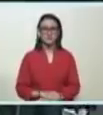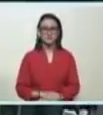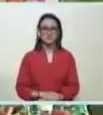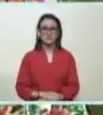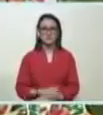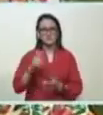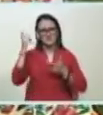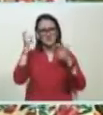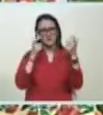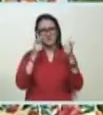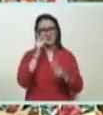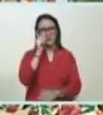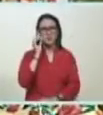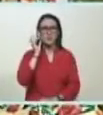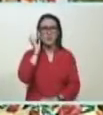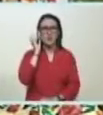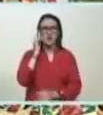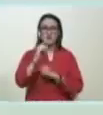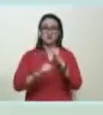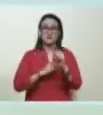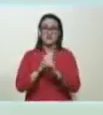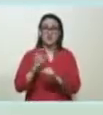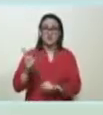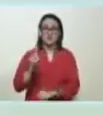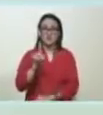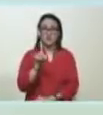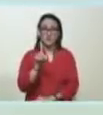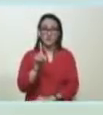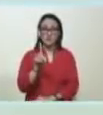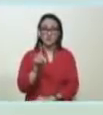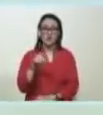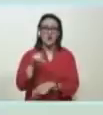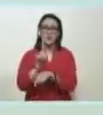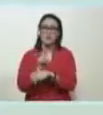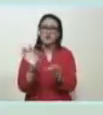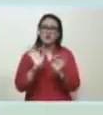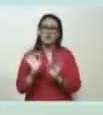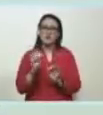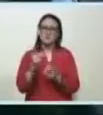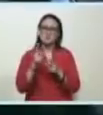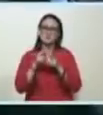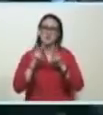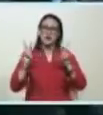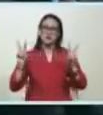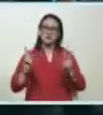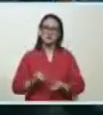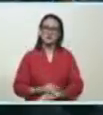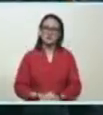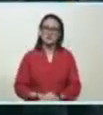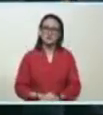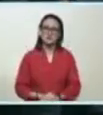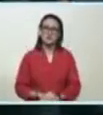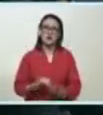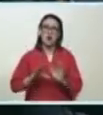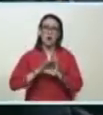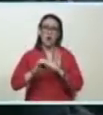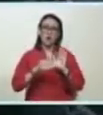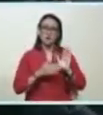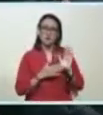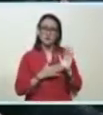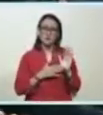de los chavistas y las chavistas para el siglo XXI, el camino es la paz, el camino es la